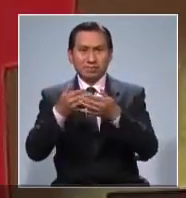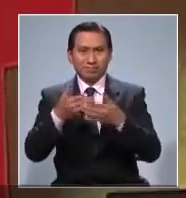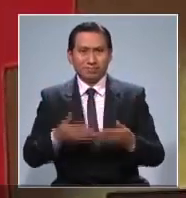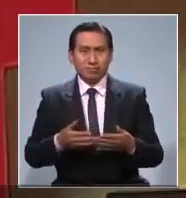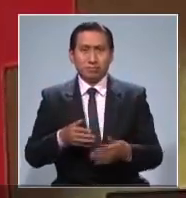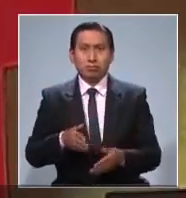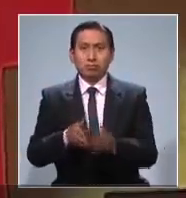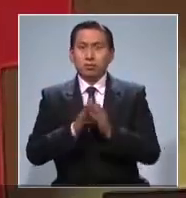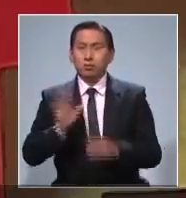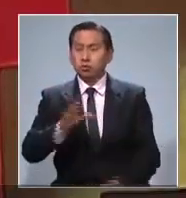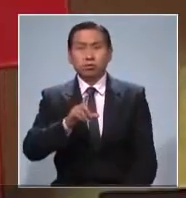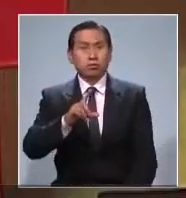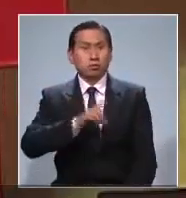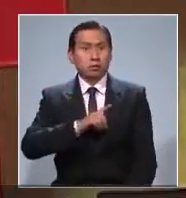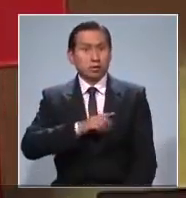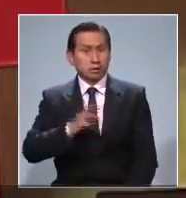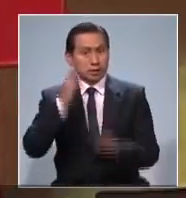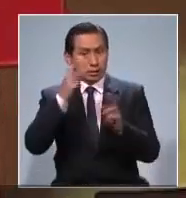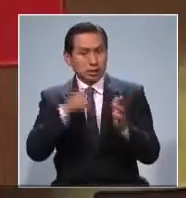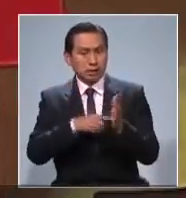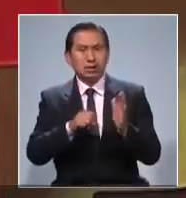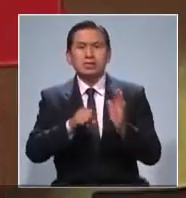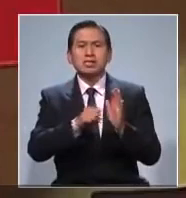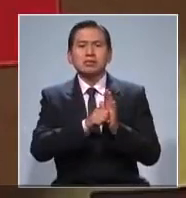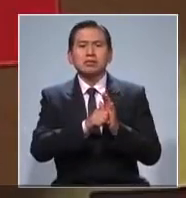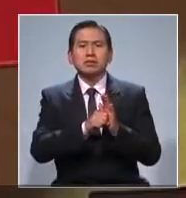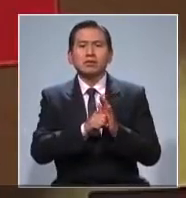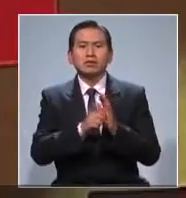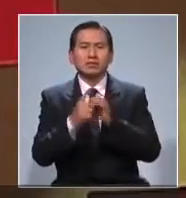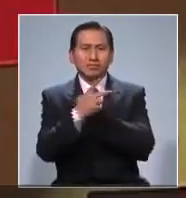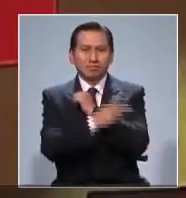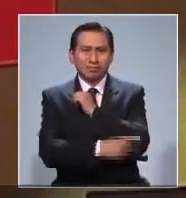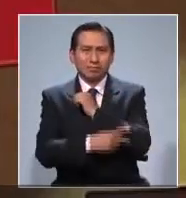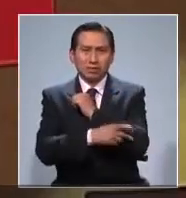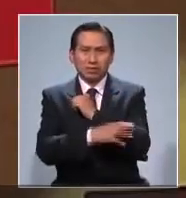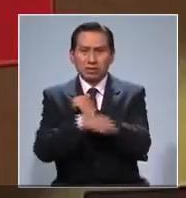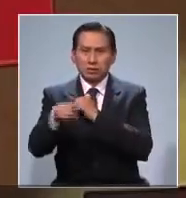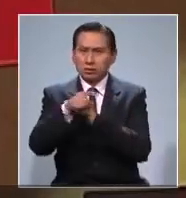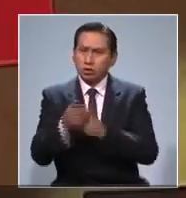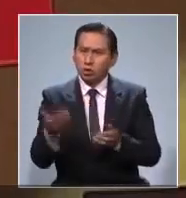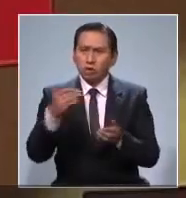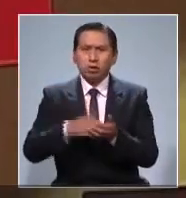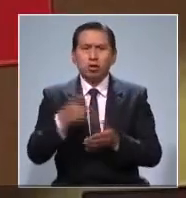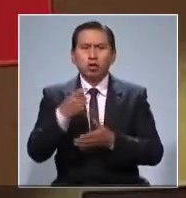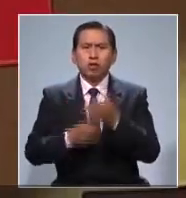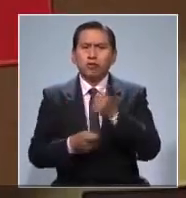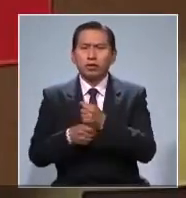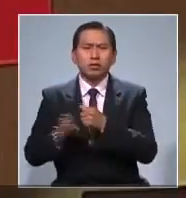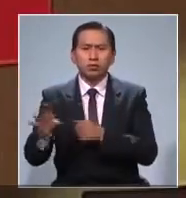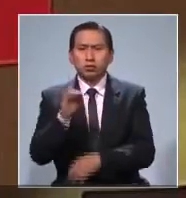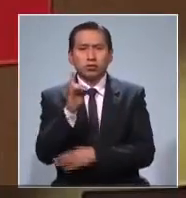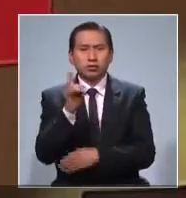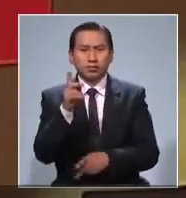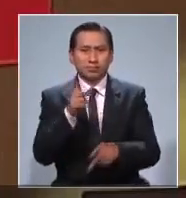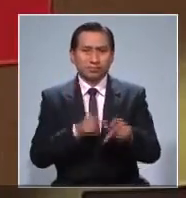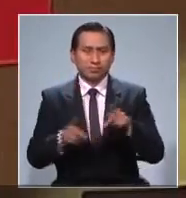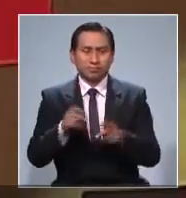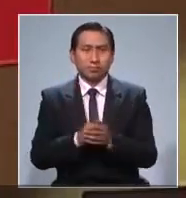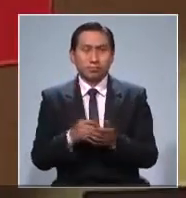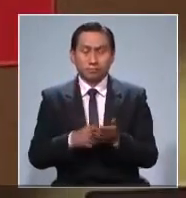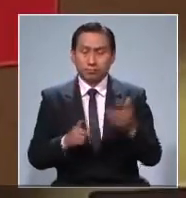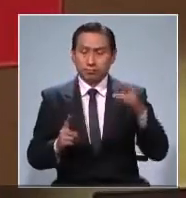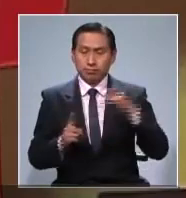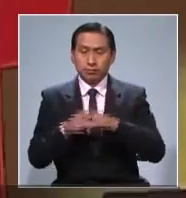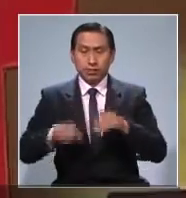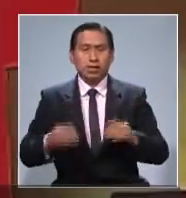a la policía boliviana respetar los símbolos patrios y recuperar la confianza de la población boliviana. Esto ha sucedido en